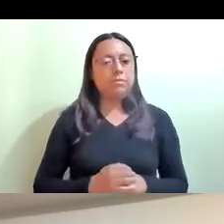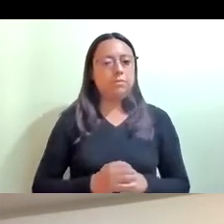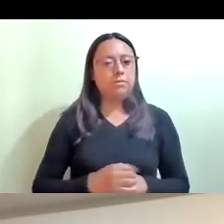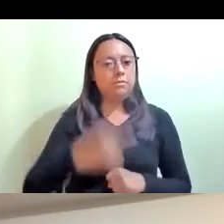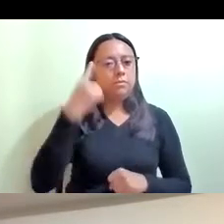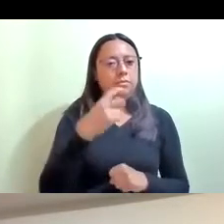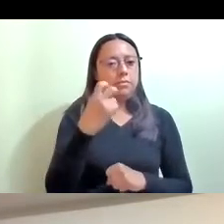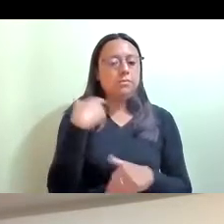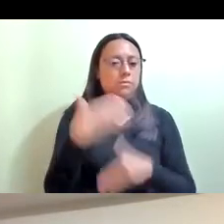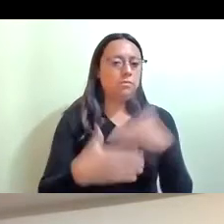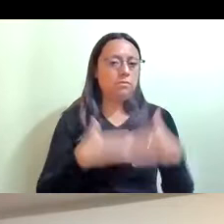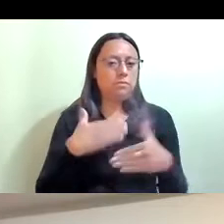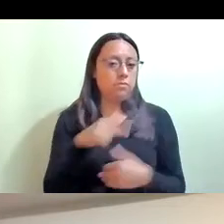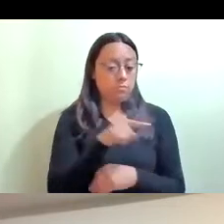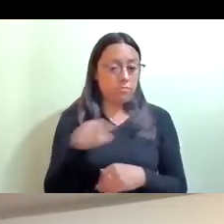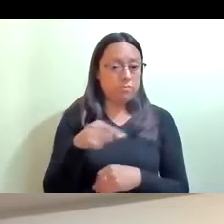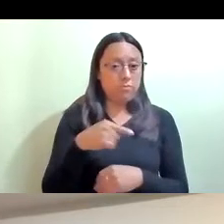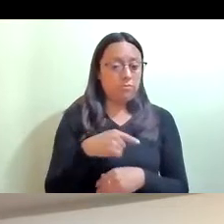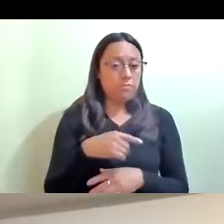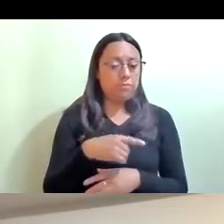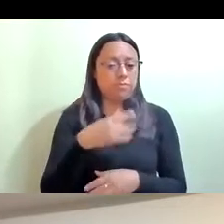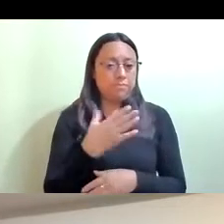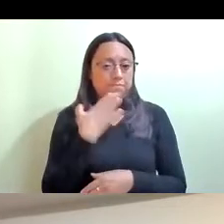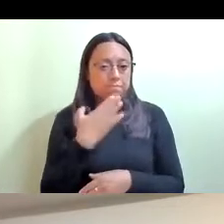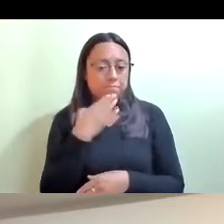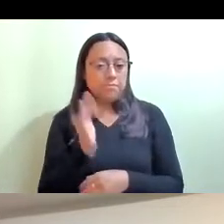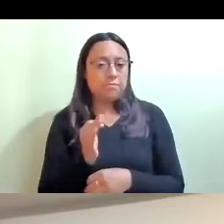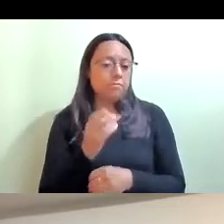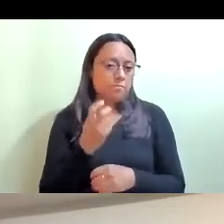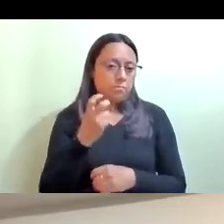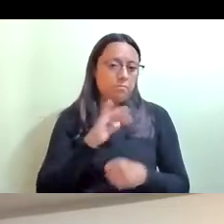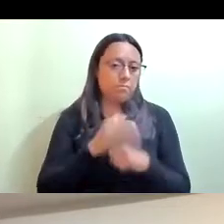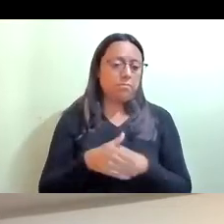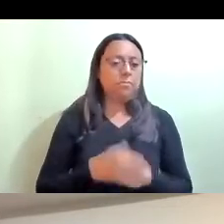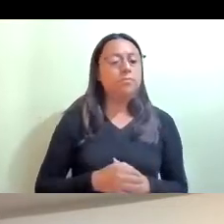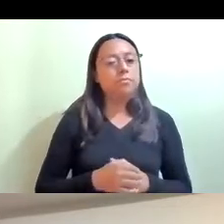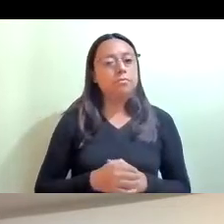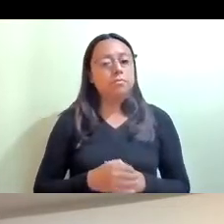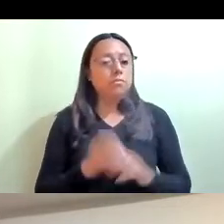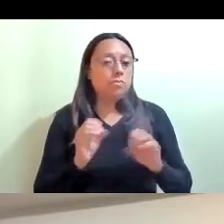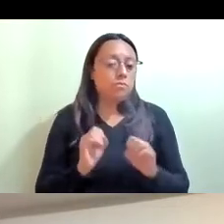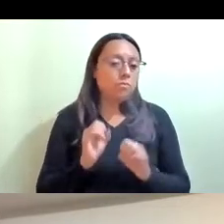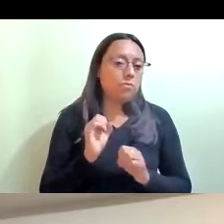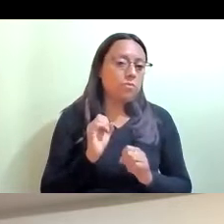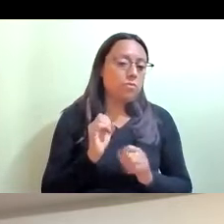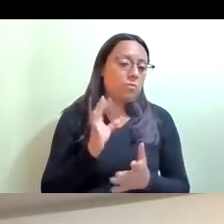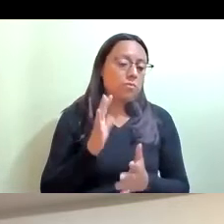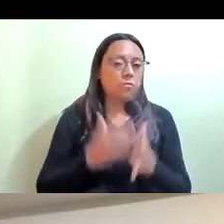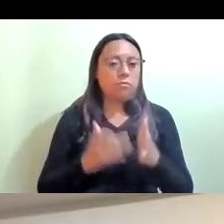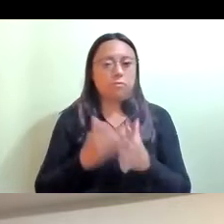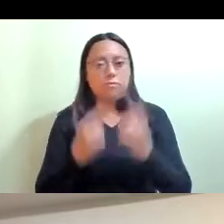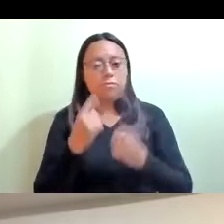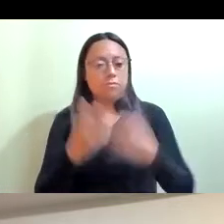procedimiento. Si les parece, con esto cerraríamos el punto, a menos que haya alguna otra intervención. La